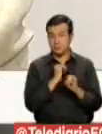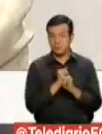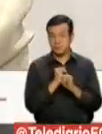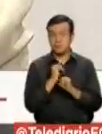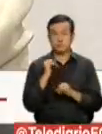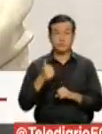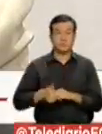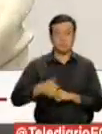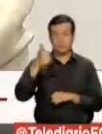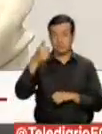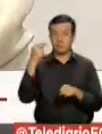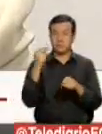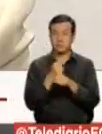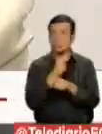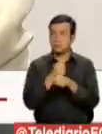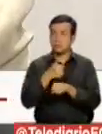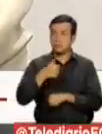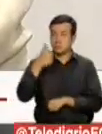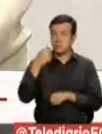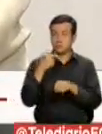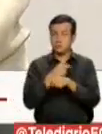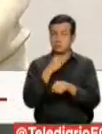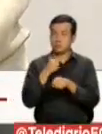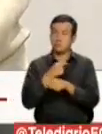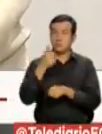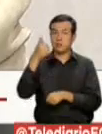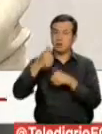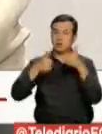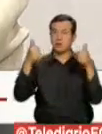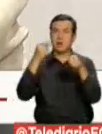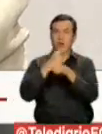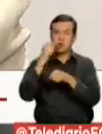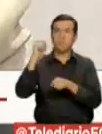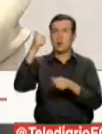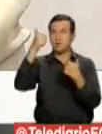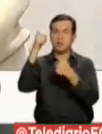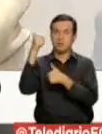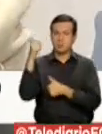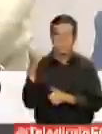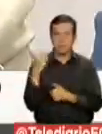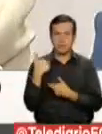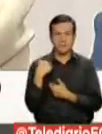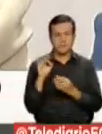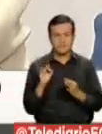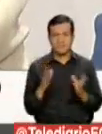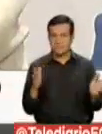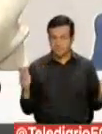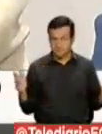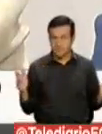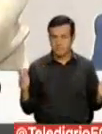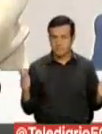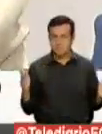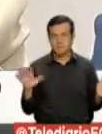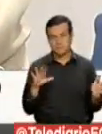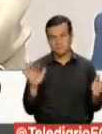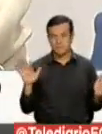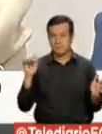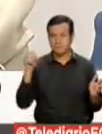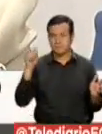con las gerencias porque tenemos gerencia de la gerencia y la gerencia, que lamentablemente no cumplen una función. Nosotros vamos para alrededor